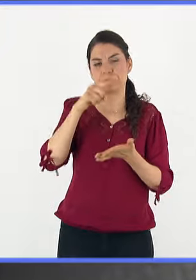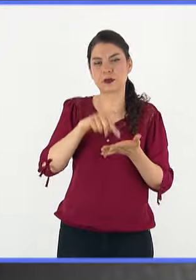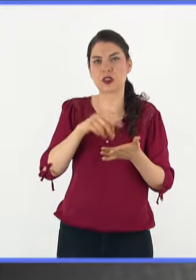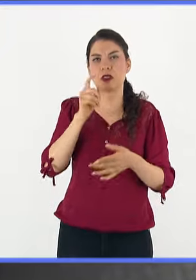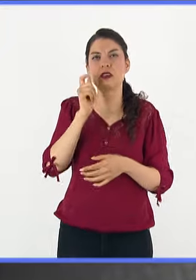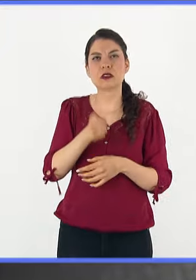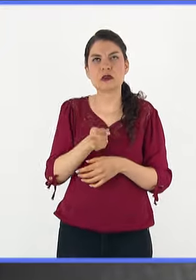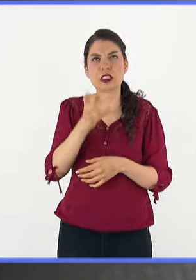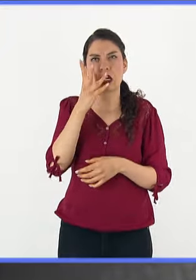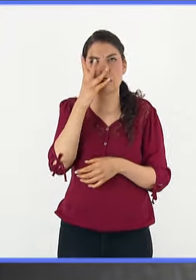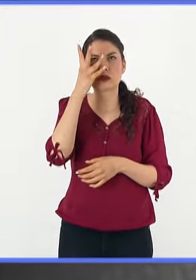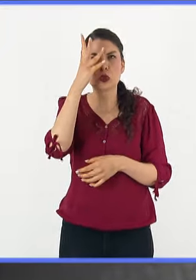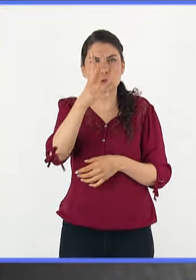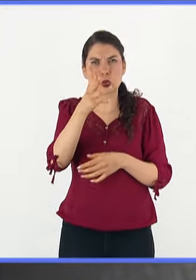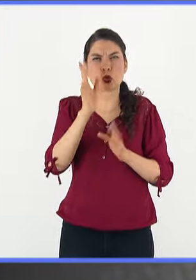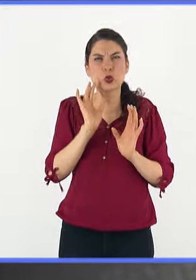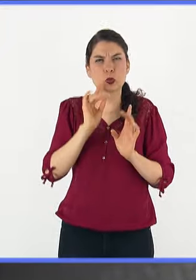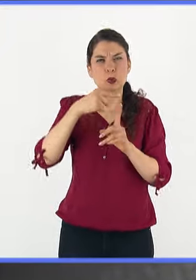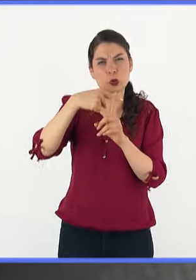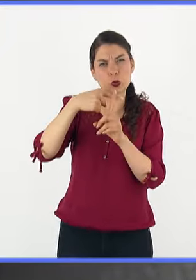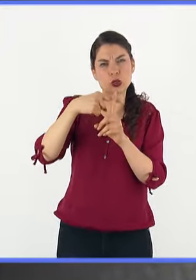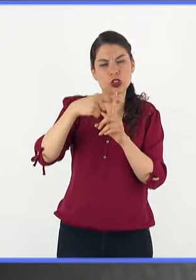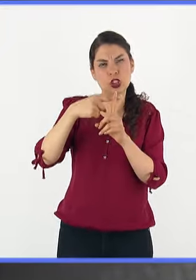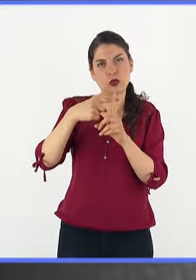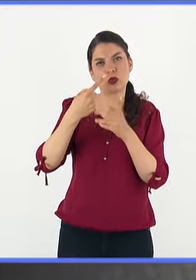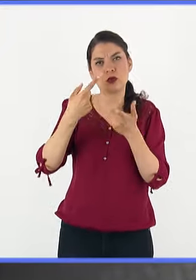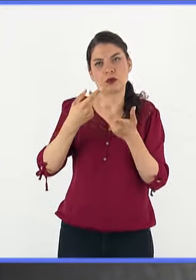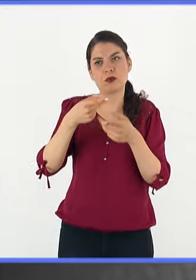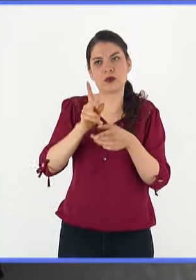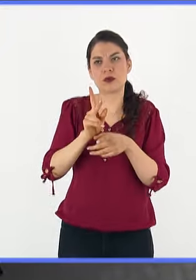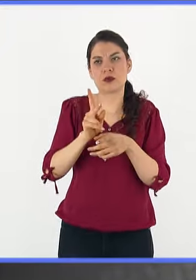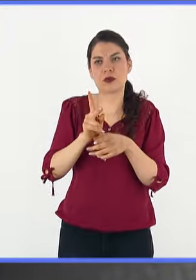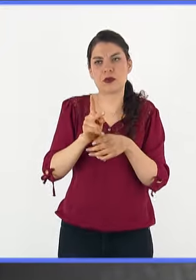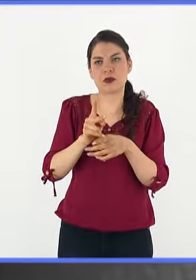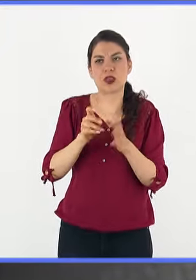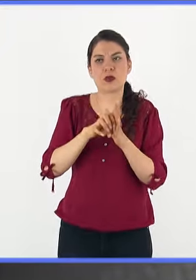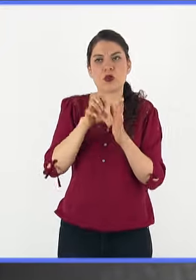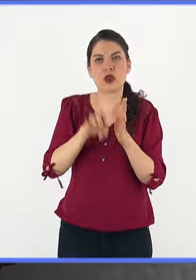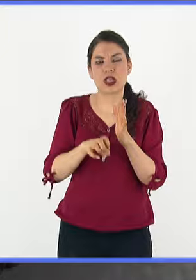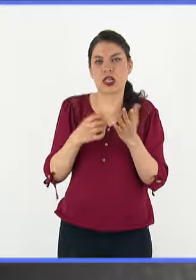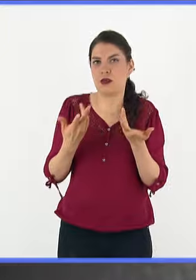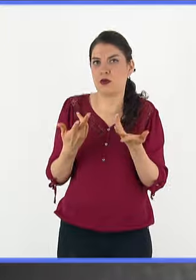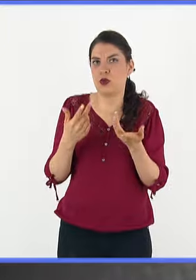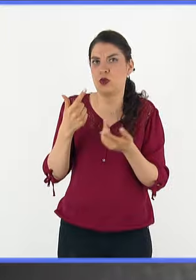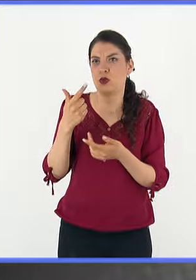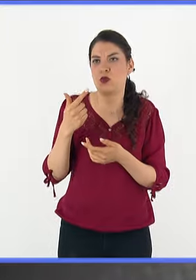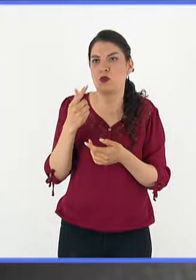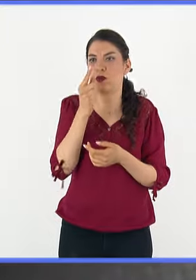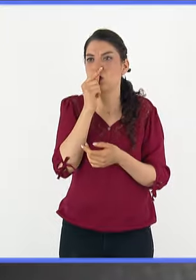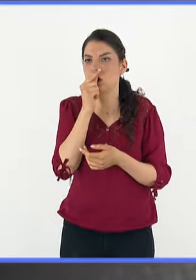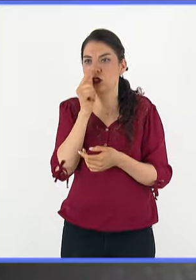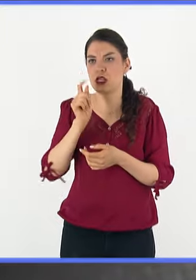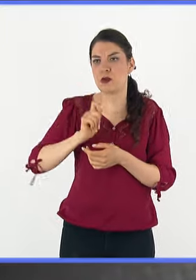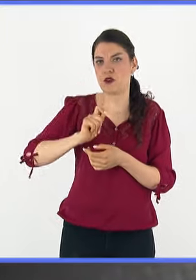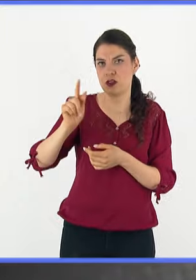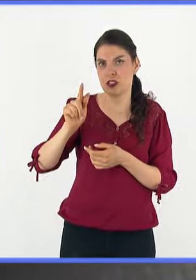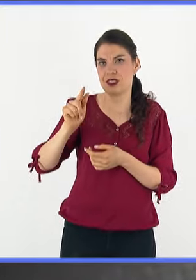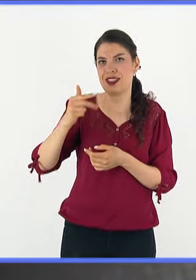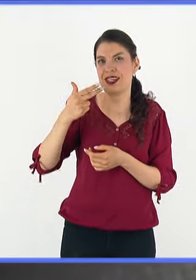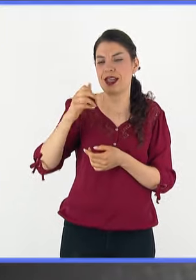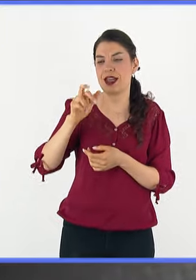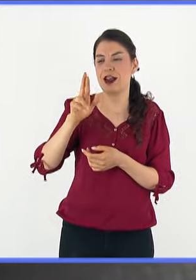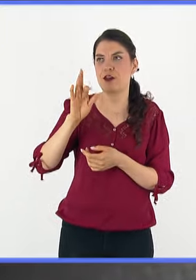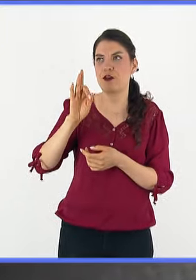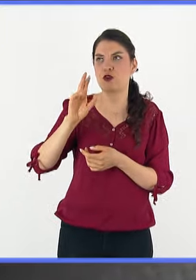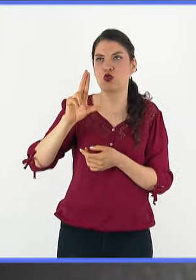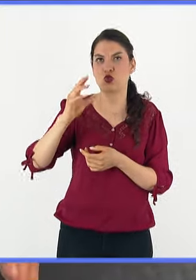digo razonablemente positiva en tanto conocen García harford es un policía profesional de a pesar de su